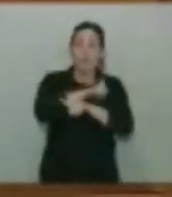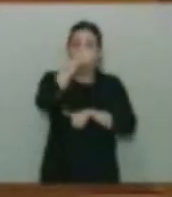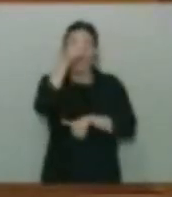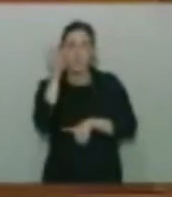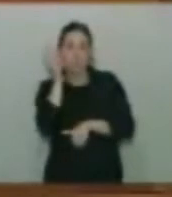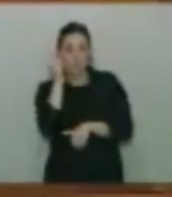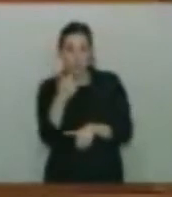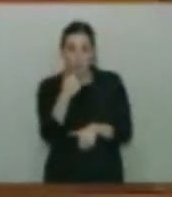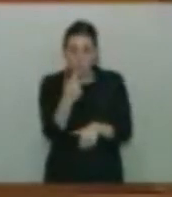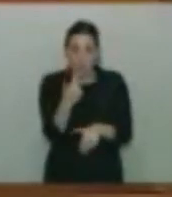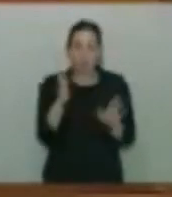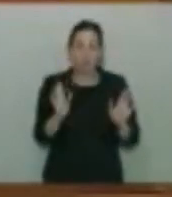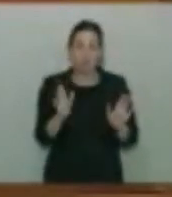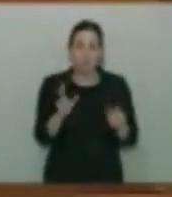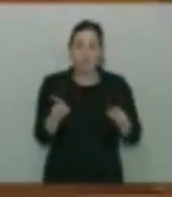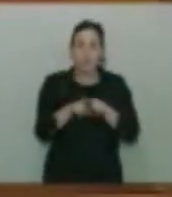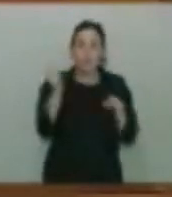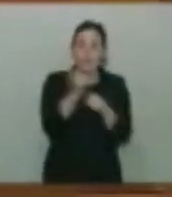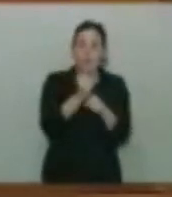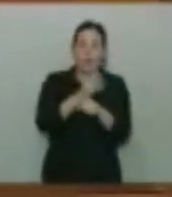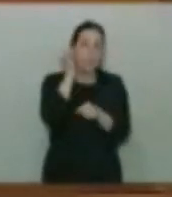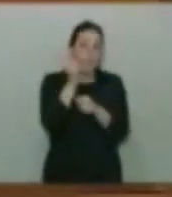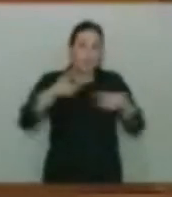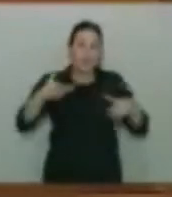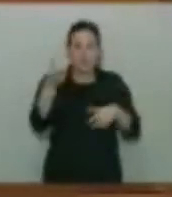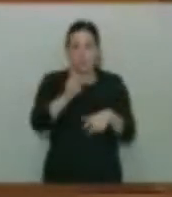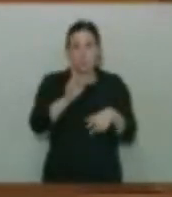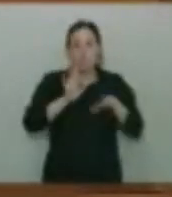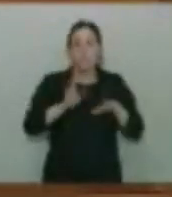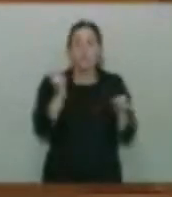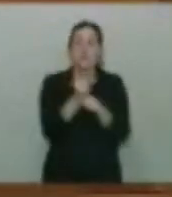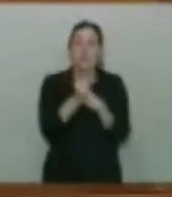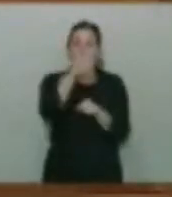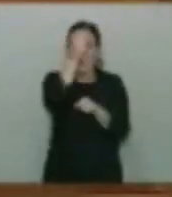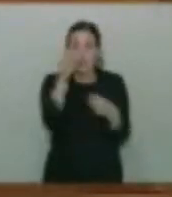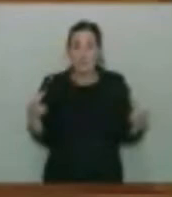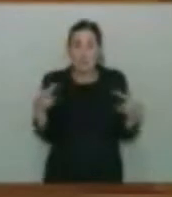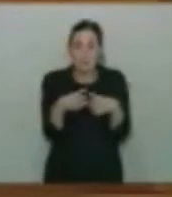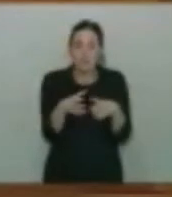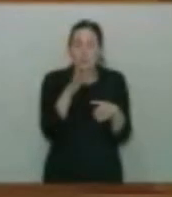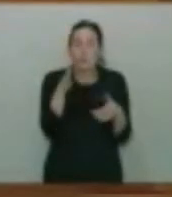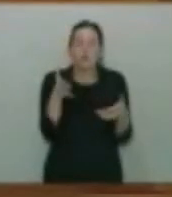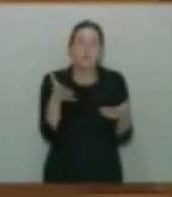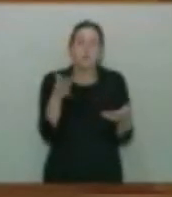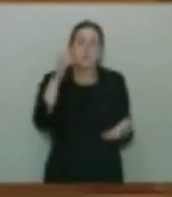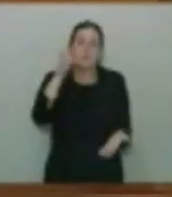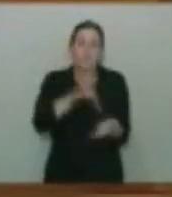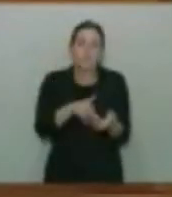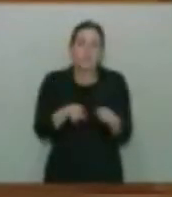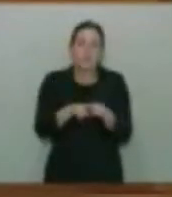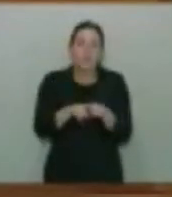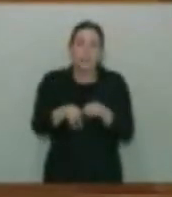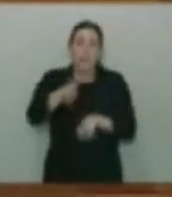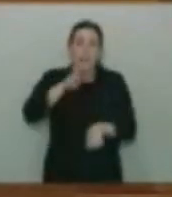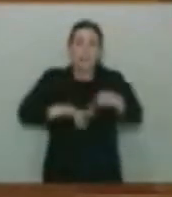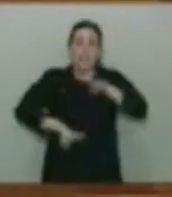yo, no es porque haya incrementado el empleo femenino, sino porque ha descendido el empleo masculino al haber sufrido un fuerte retroceso en